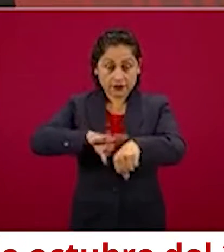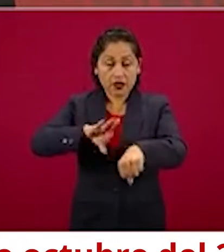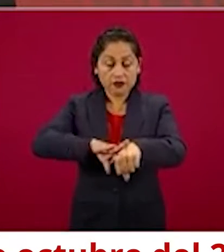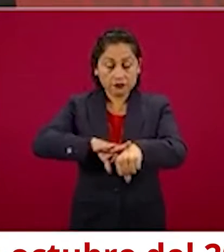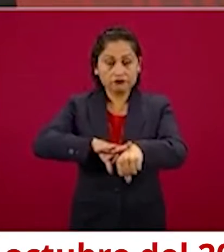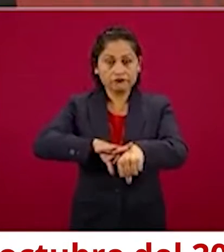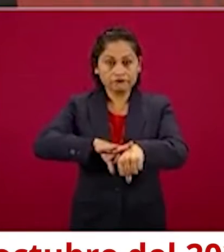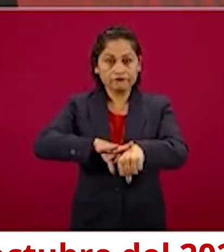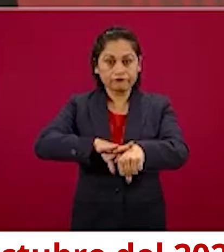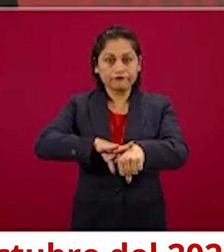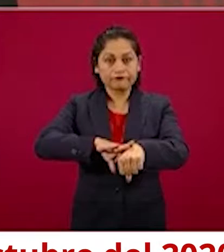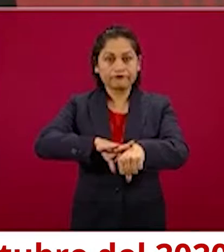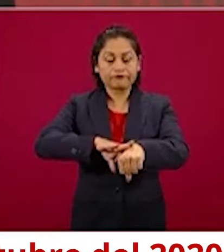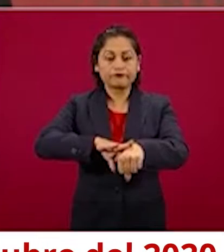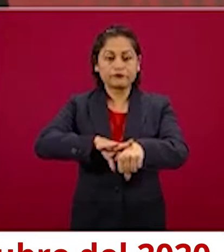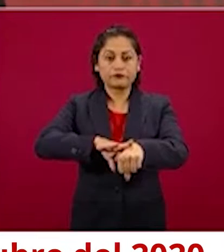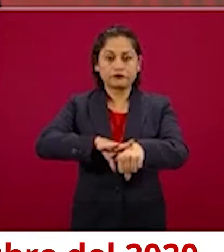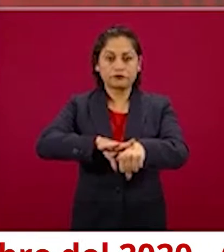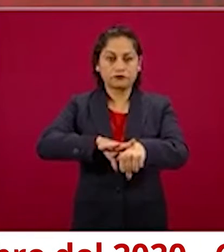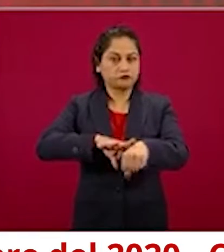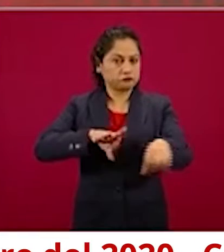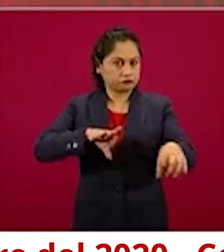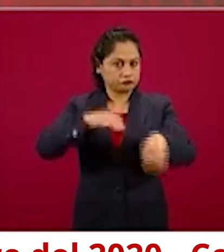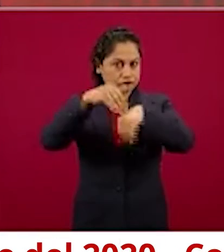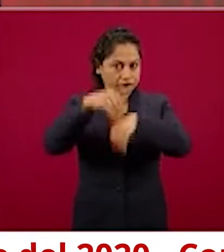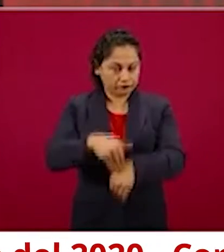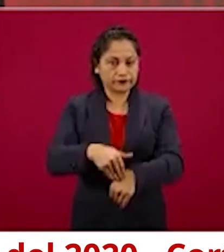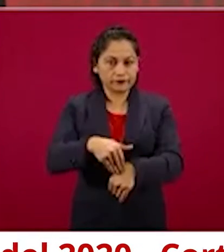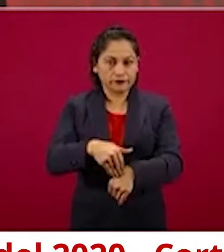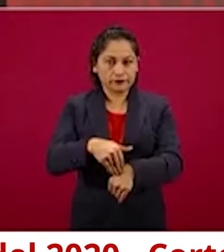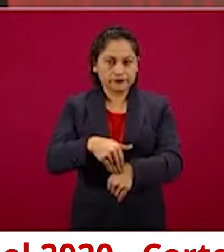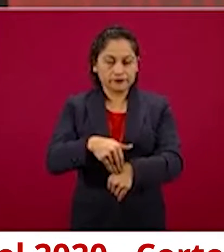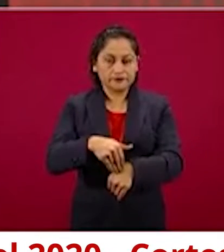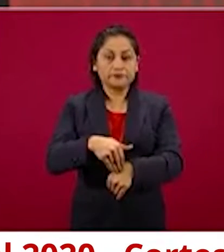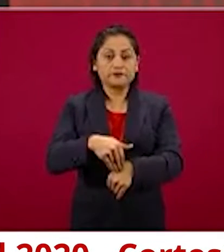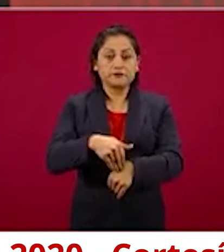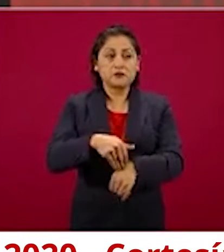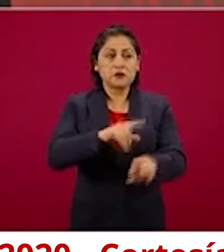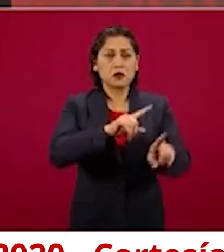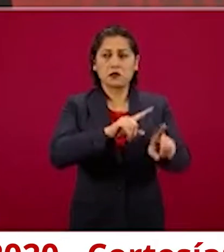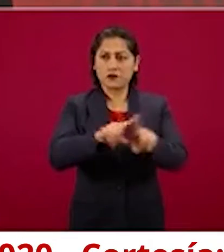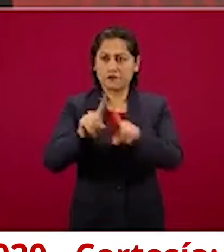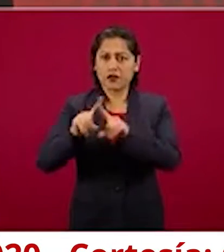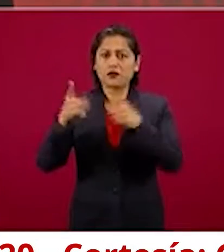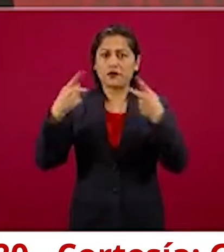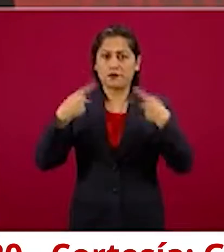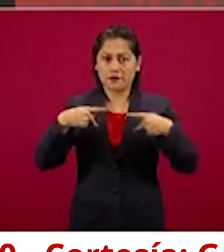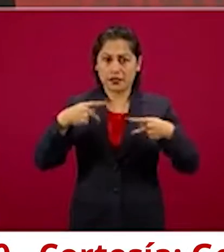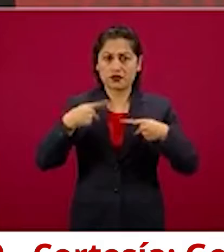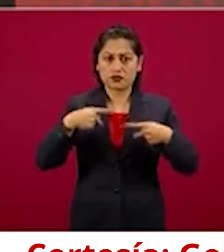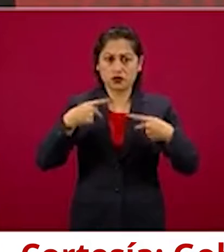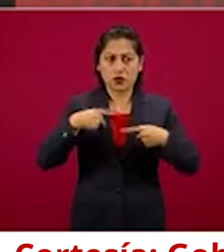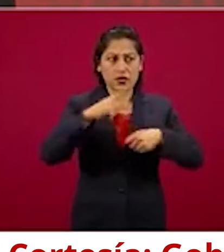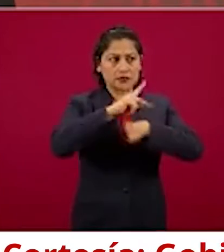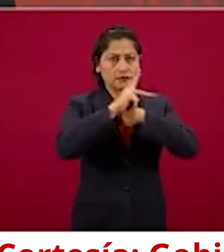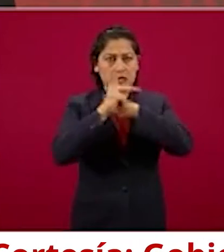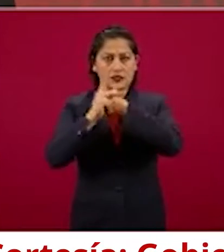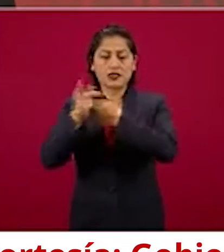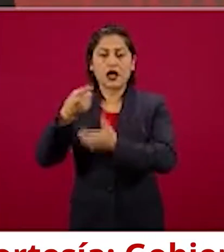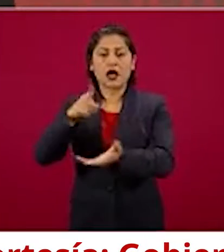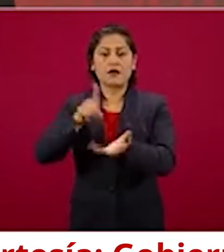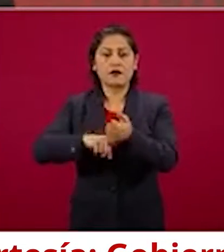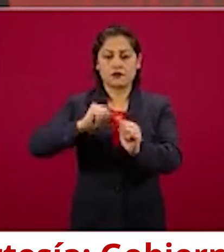las autorizaciones que se dan entre las distintas autoridades sanitarias de los países. Se tienen nada más